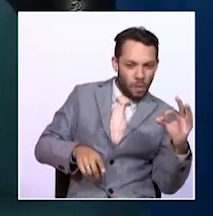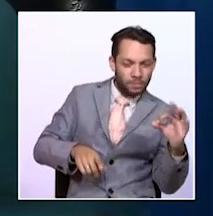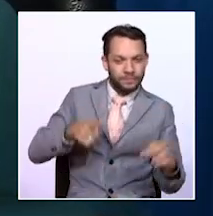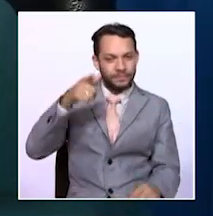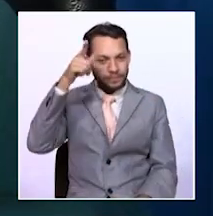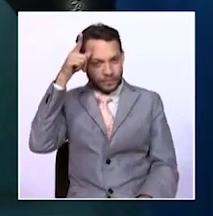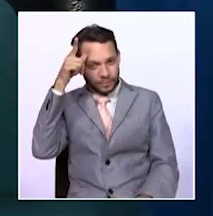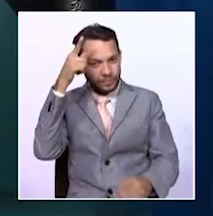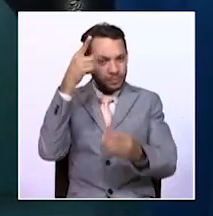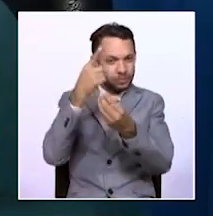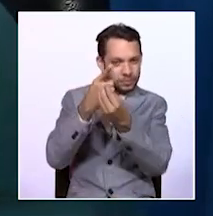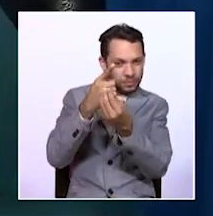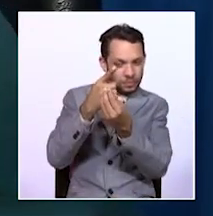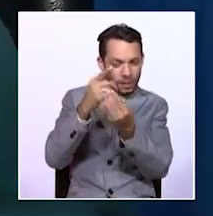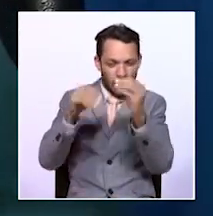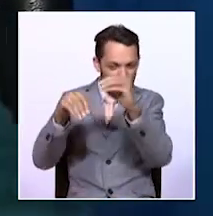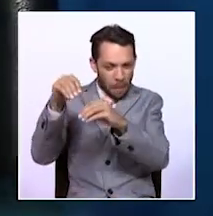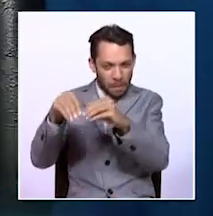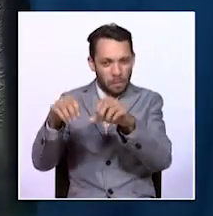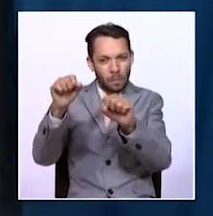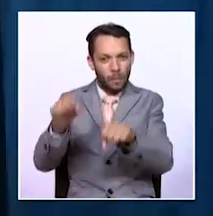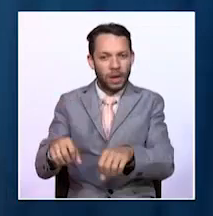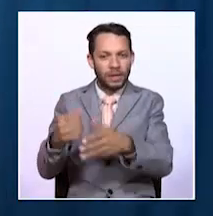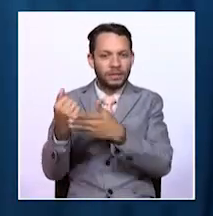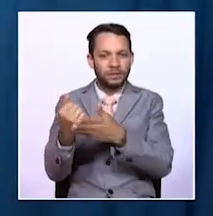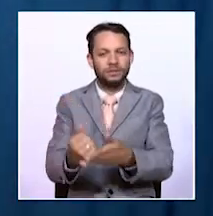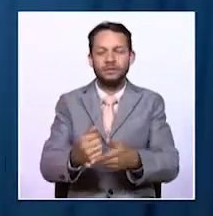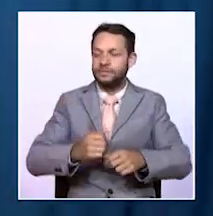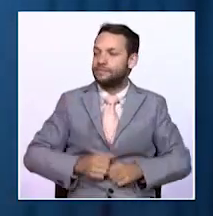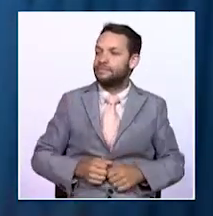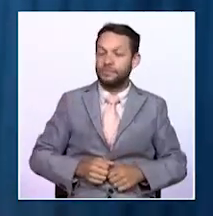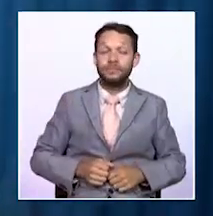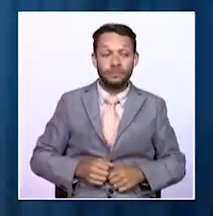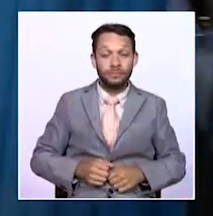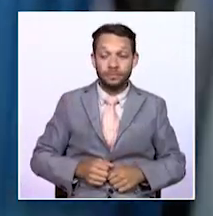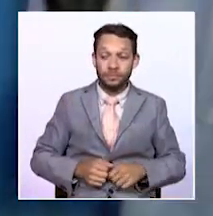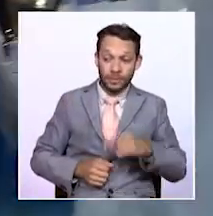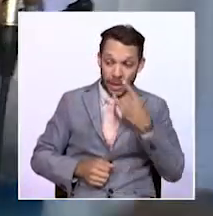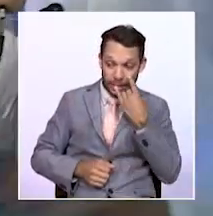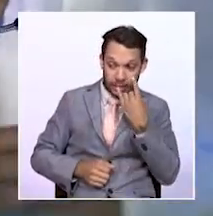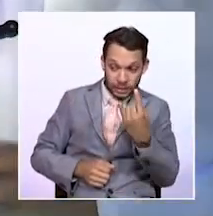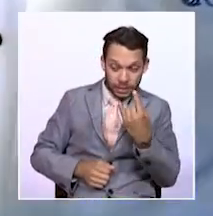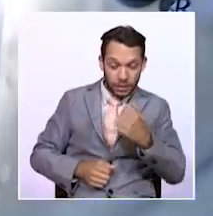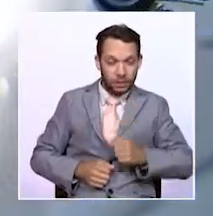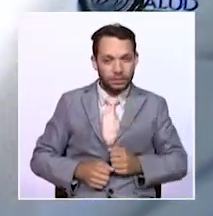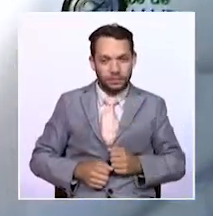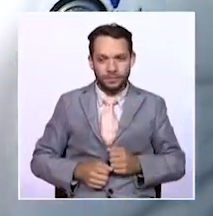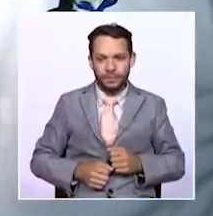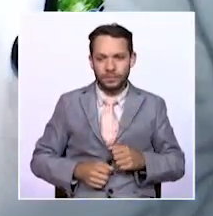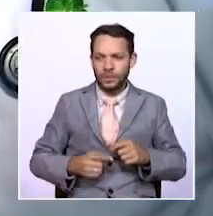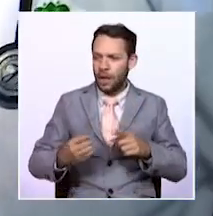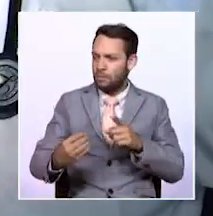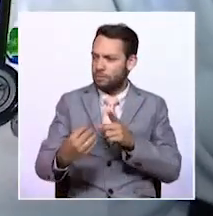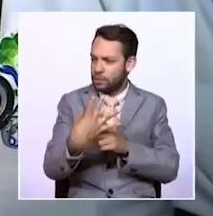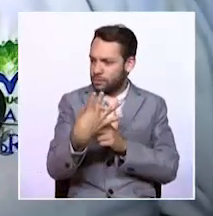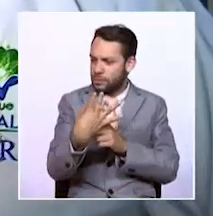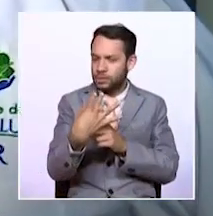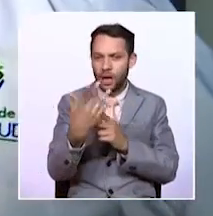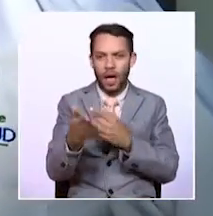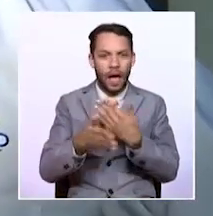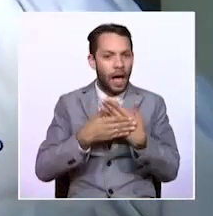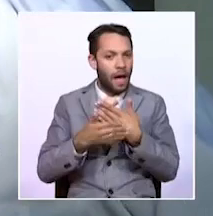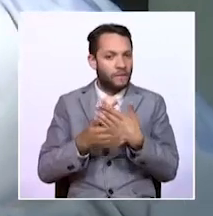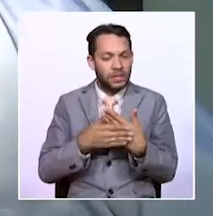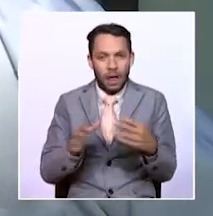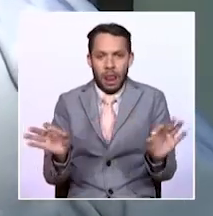evalúan perfectamente bien con la ecografía. Y lo interesante es que muchas de esas alteraciones no presentan